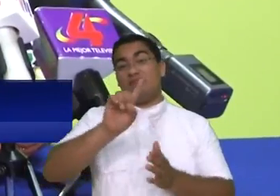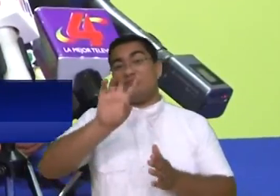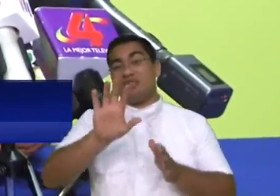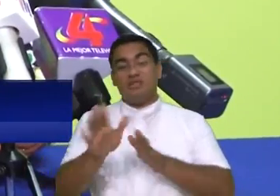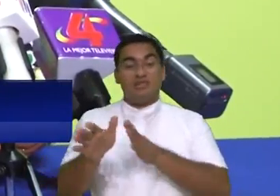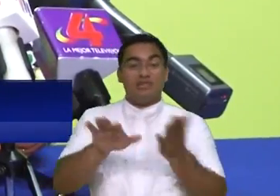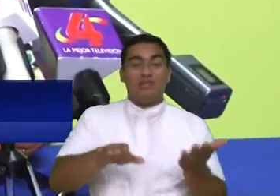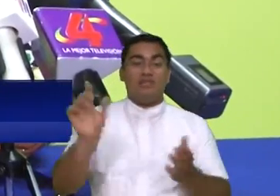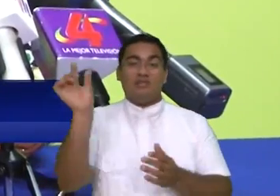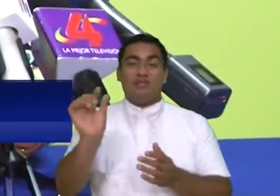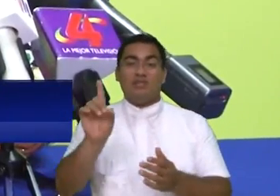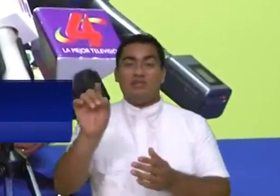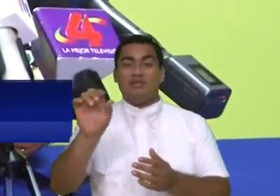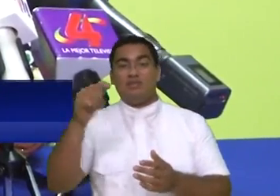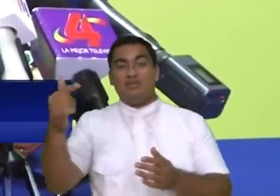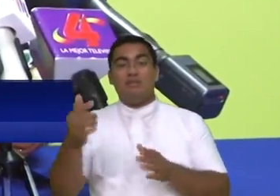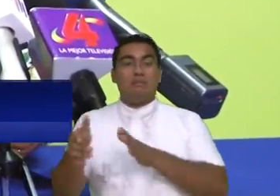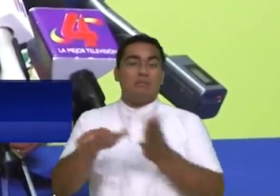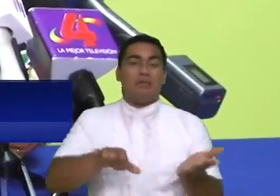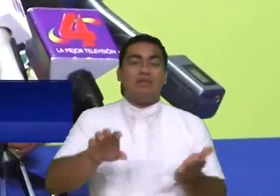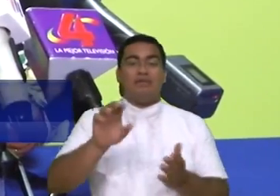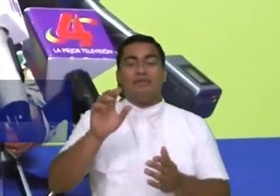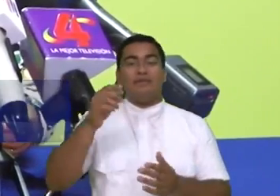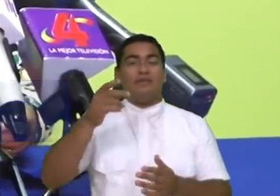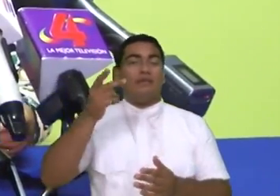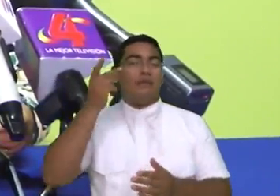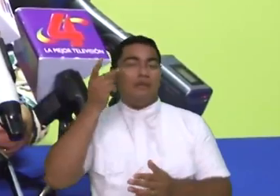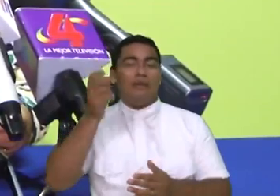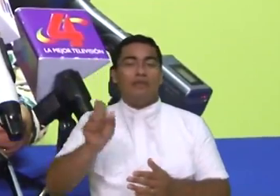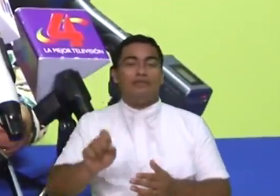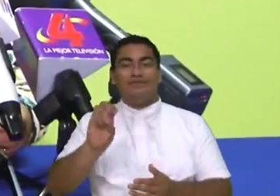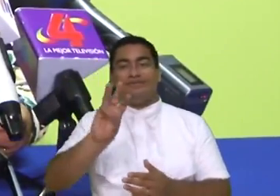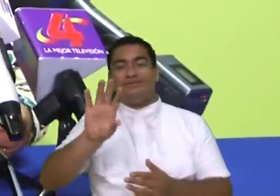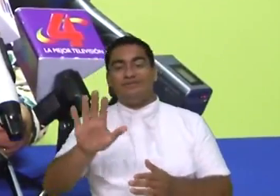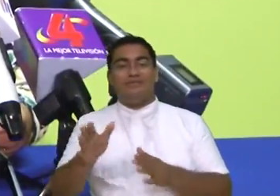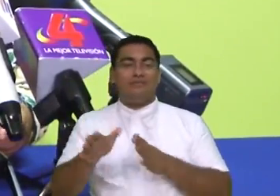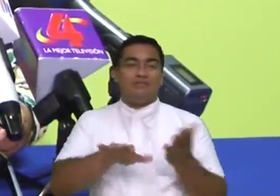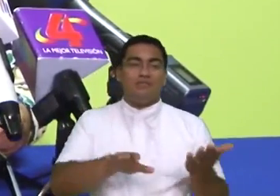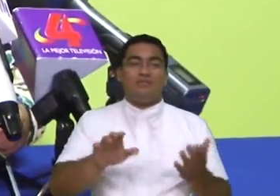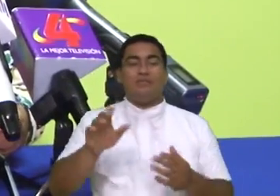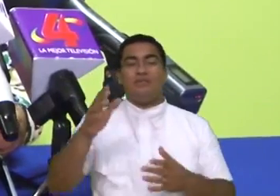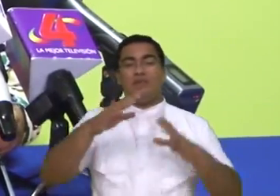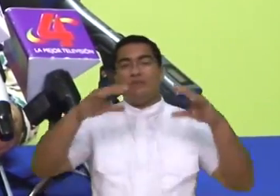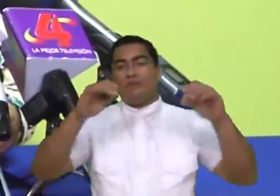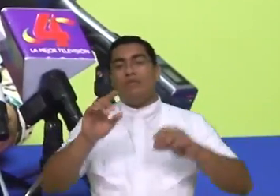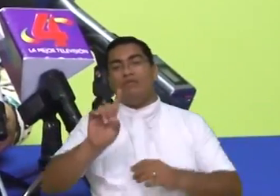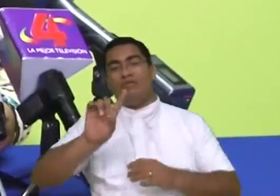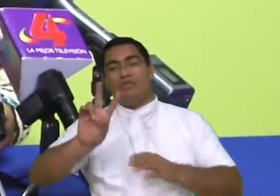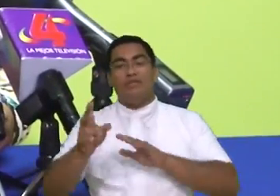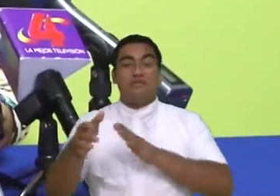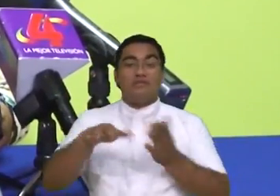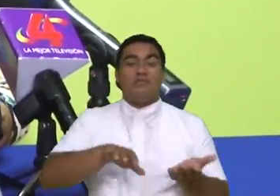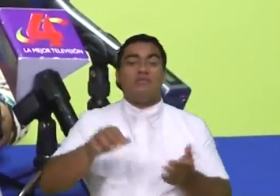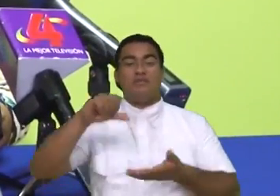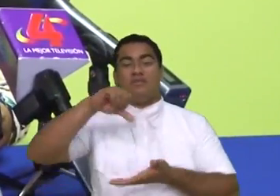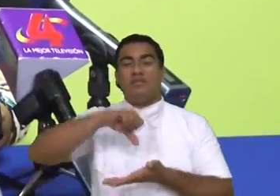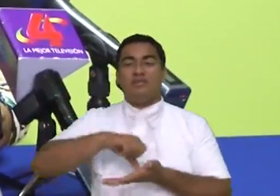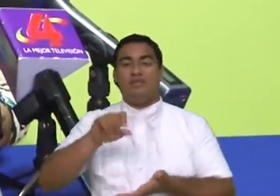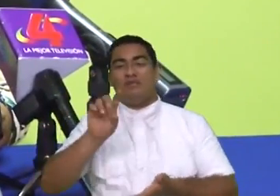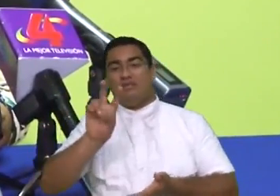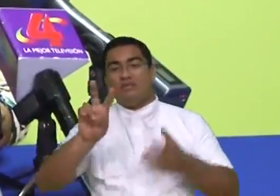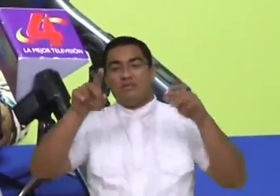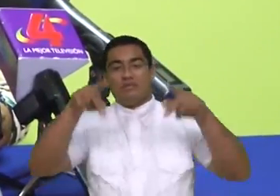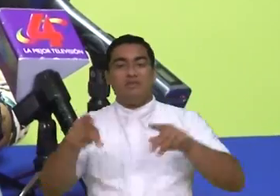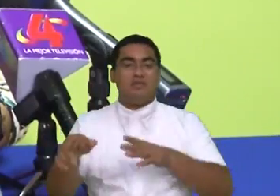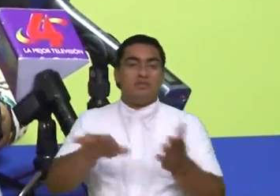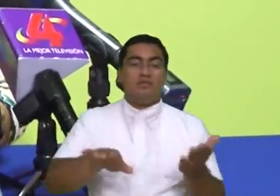Irán 92, Corea del Sur 35, Japón 12, Estados Unidos 9, Francia 4, Irak 2, y